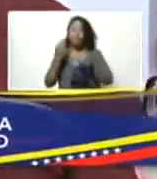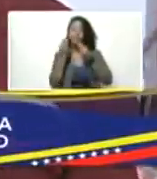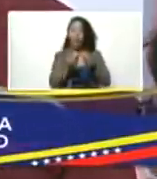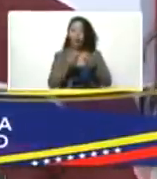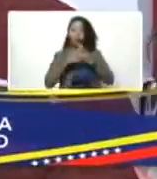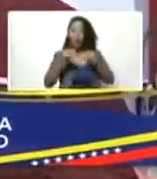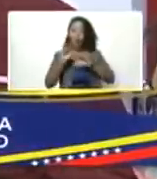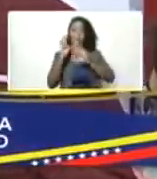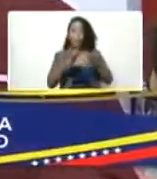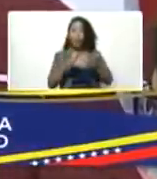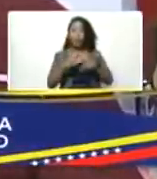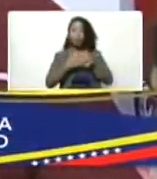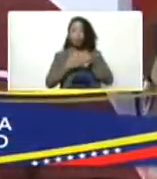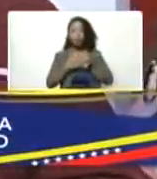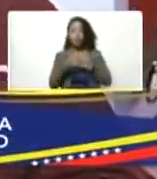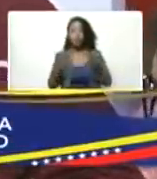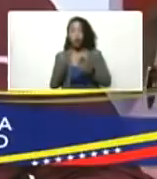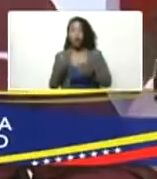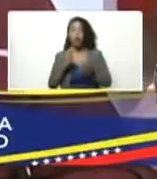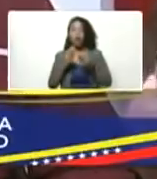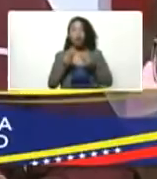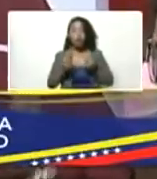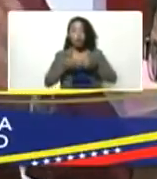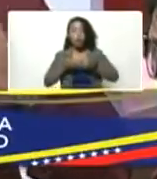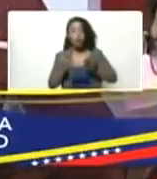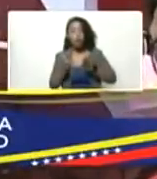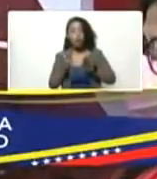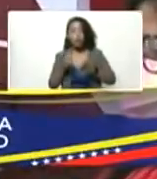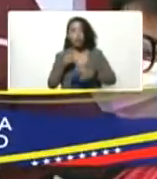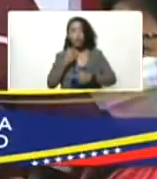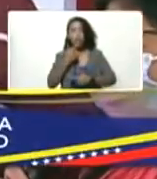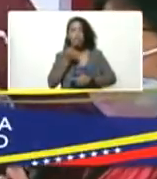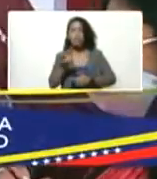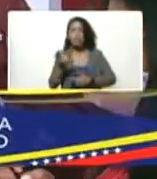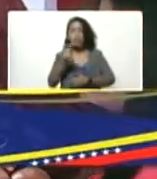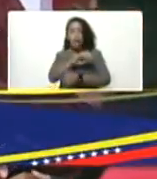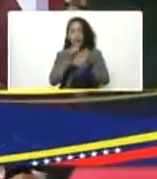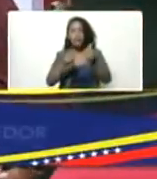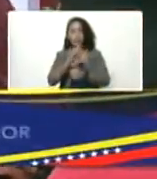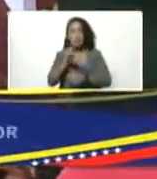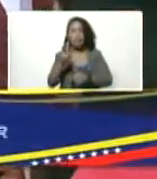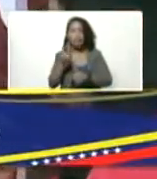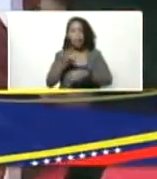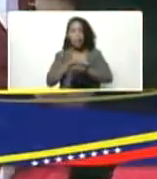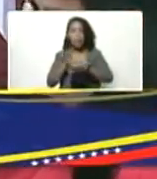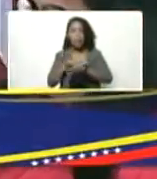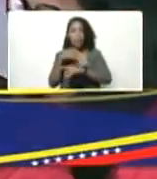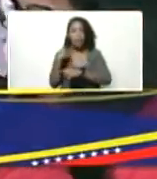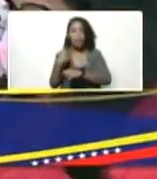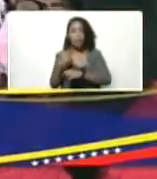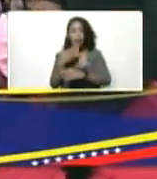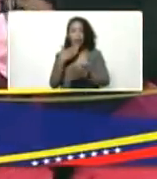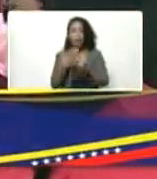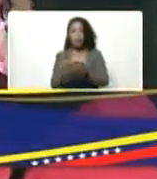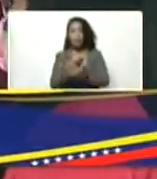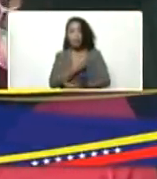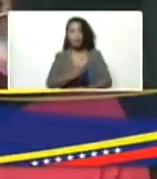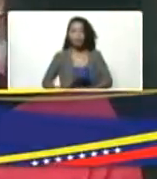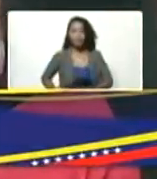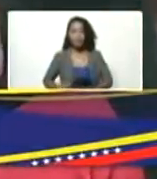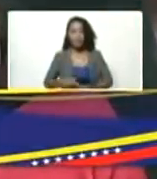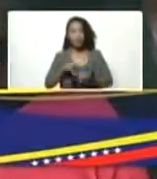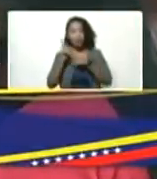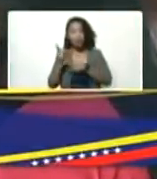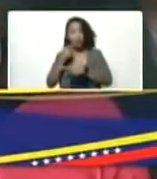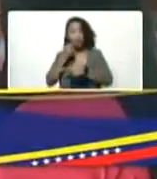apoyo, todas las garantías, toda la flexibilización. ¿Qué dice la vicepresidenta, ministra de Finanzas? Gracias, presidente. Justamente por lo